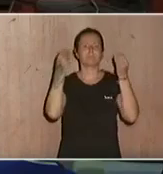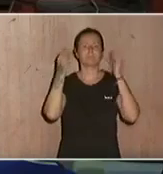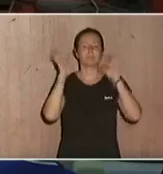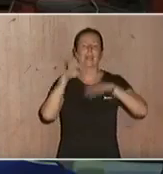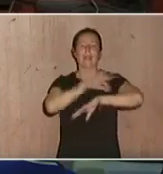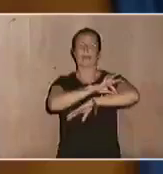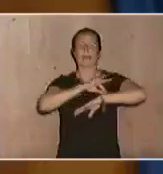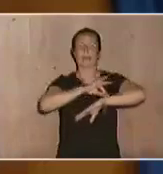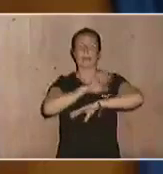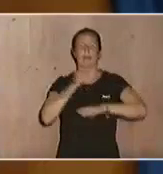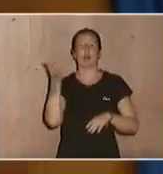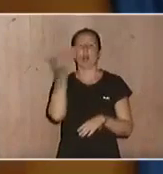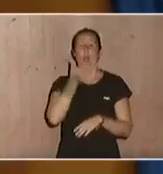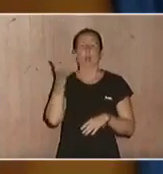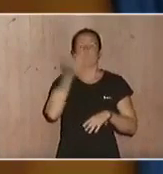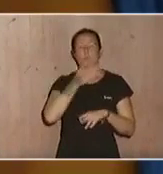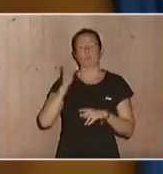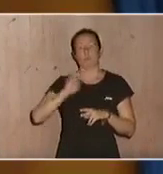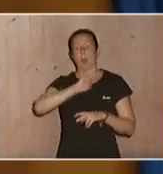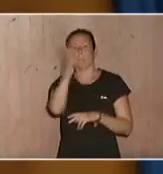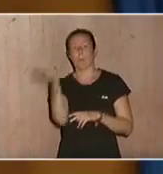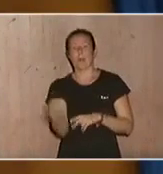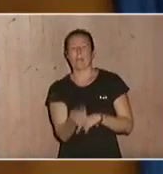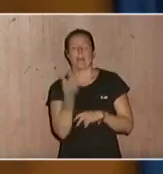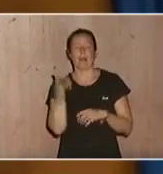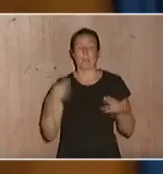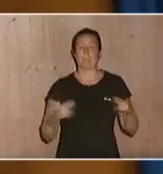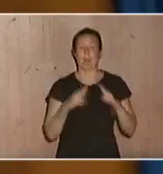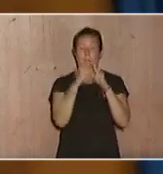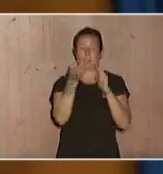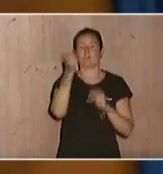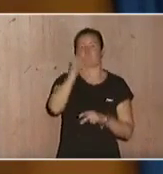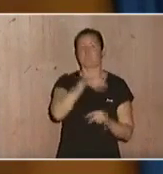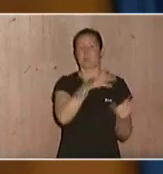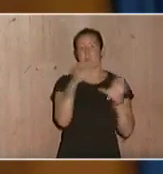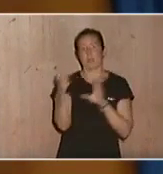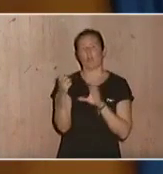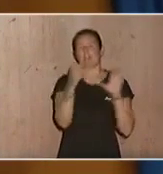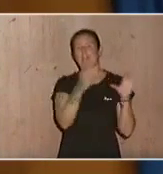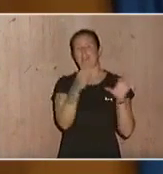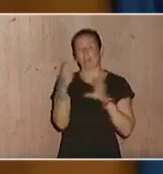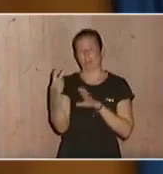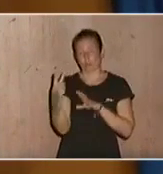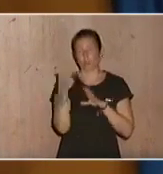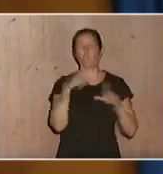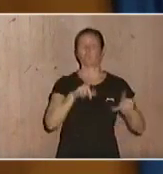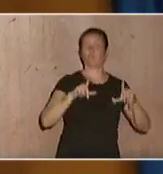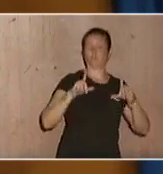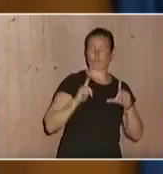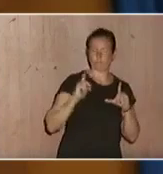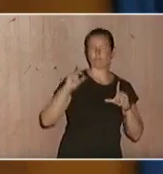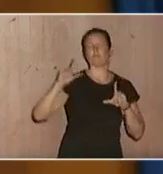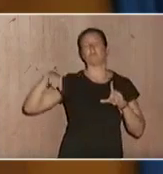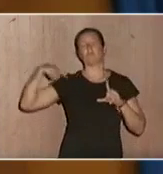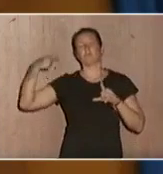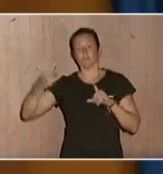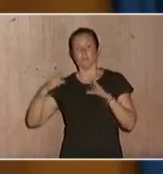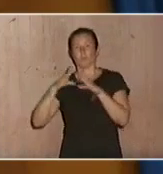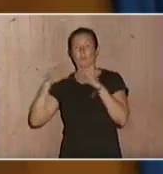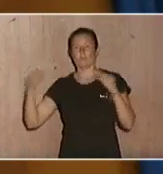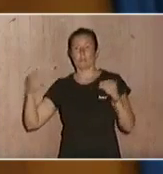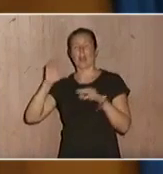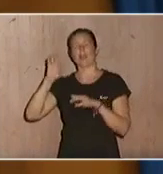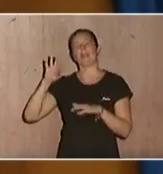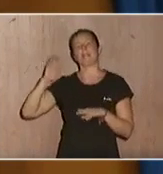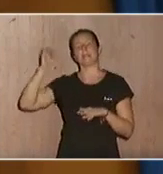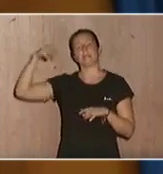Escuela Politécnica en París en 1972. Y culminó con un PhD en Economía en la Universidad de